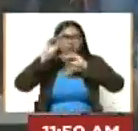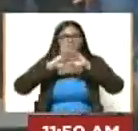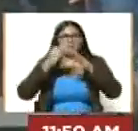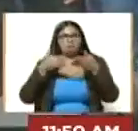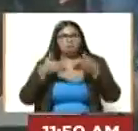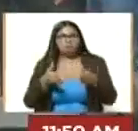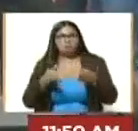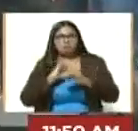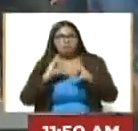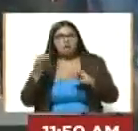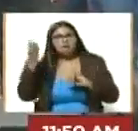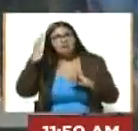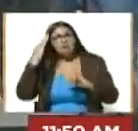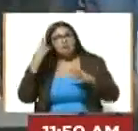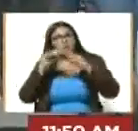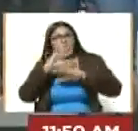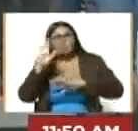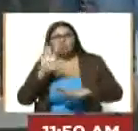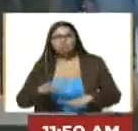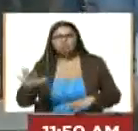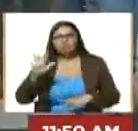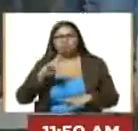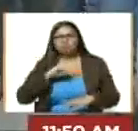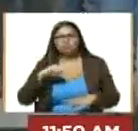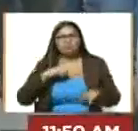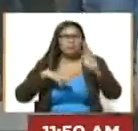aprendido. Y lo bueno de eso, de estar